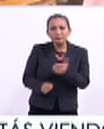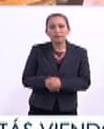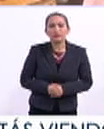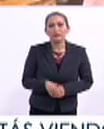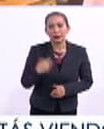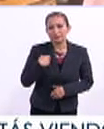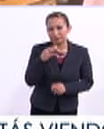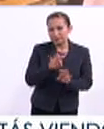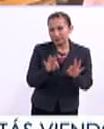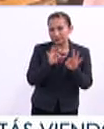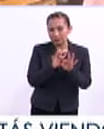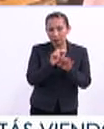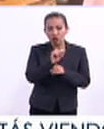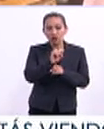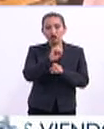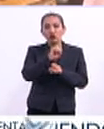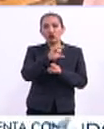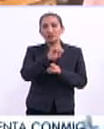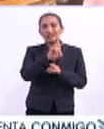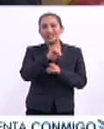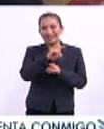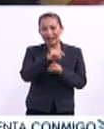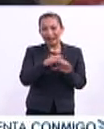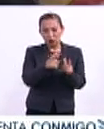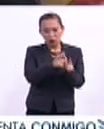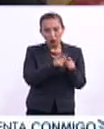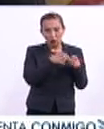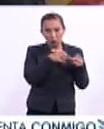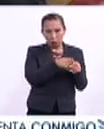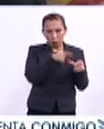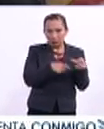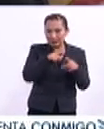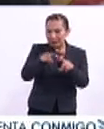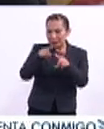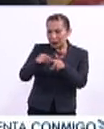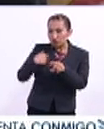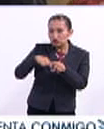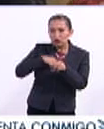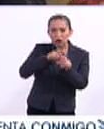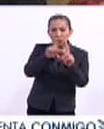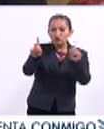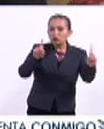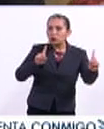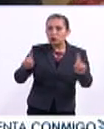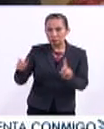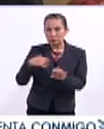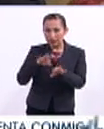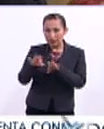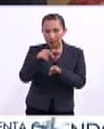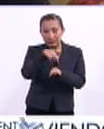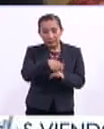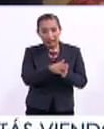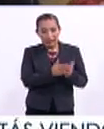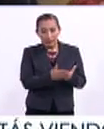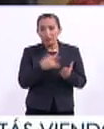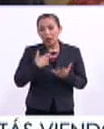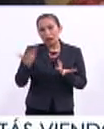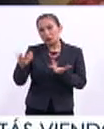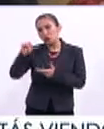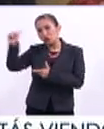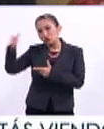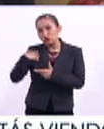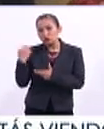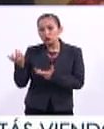diste un poco a la clave, la sociedad y las múltiples instancias en las que nos estamos metiendo, ¿no? Que el libro es una, pero bueno, hacemos